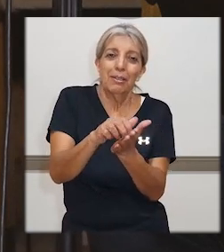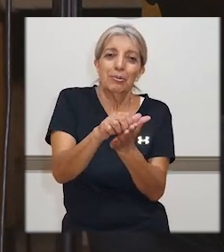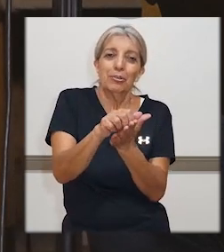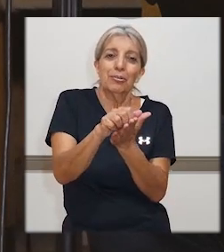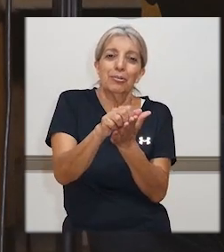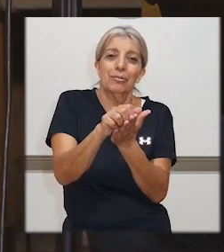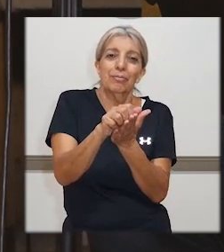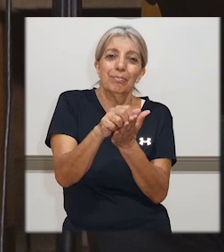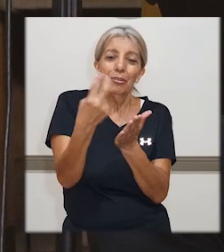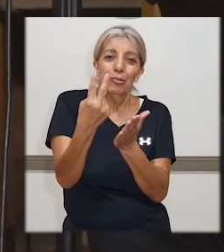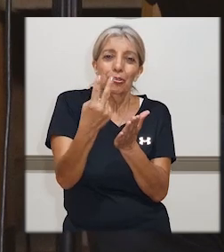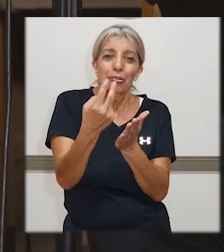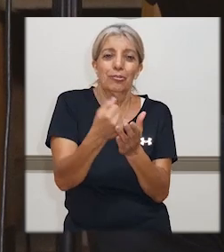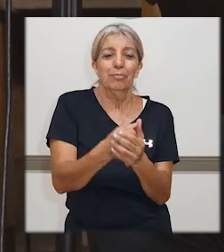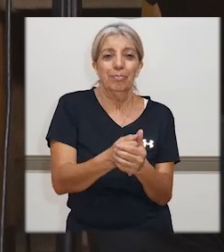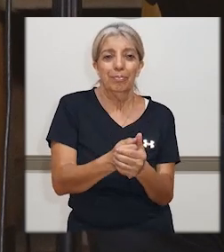caminar.